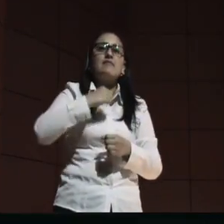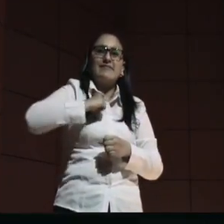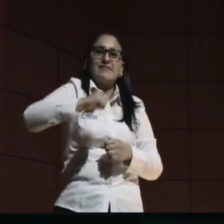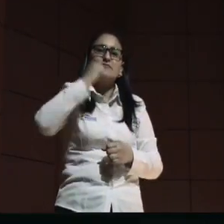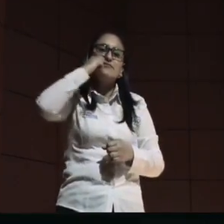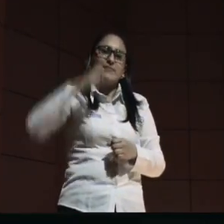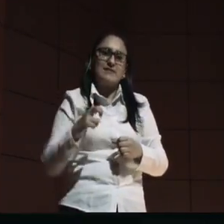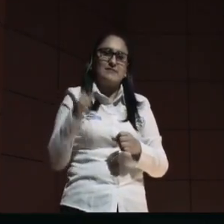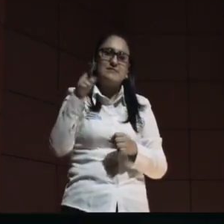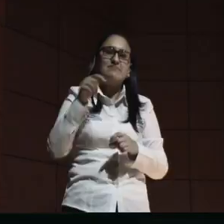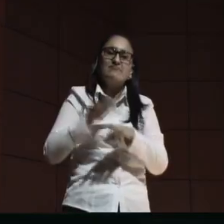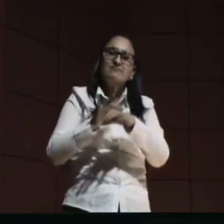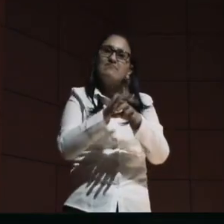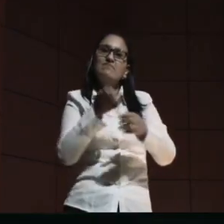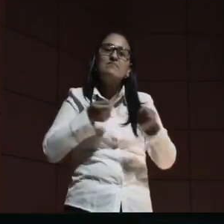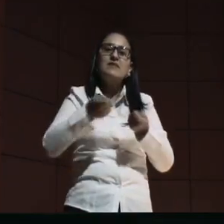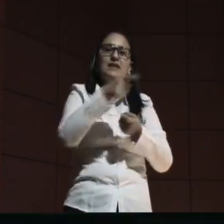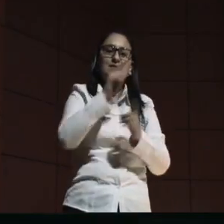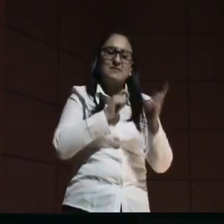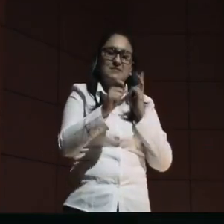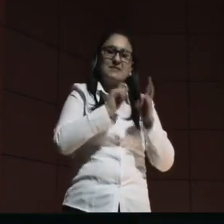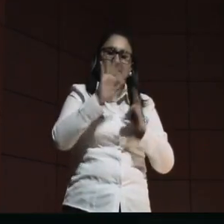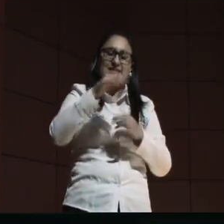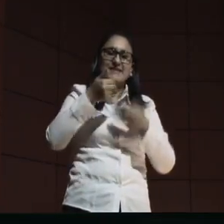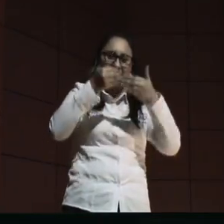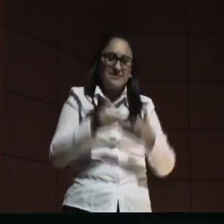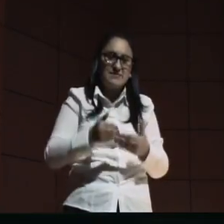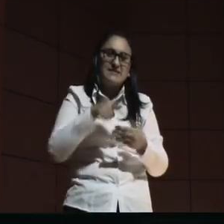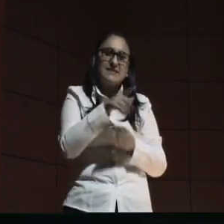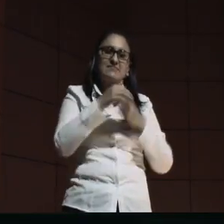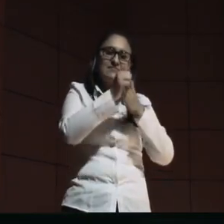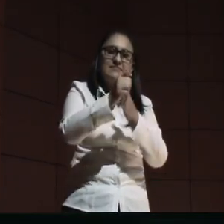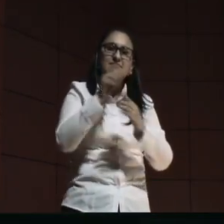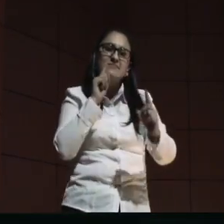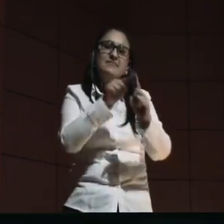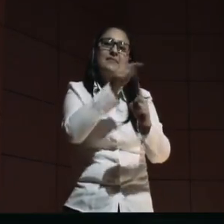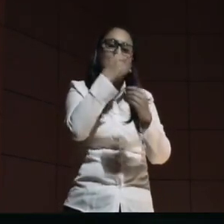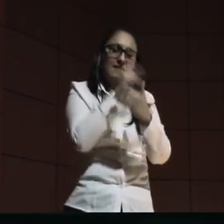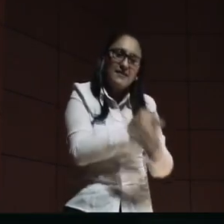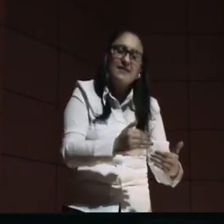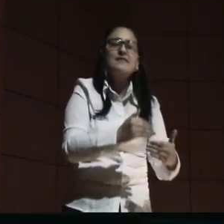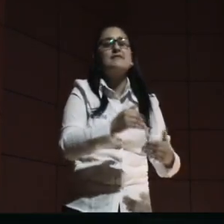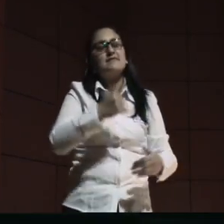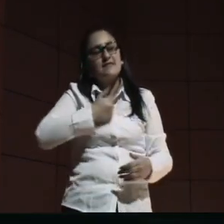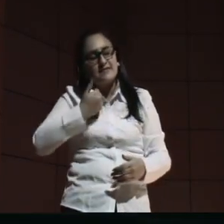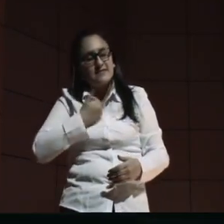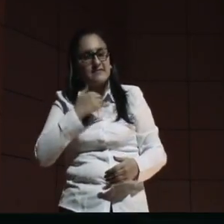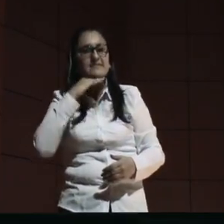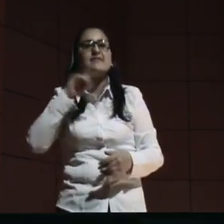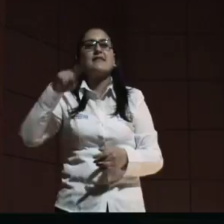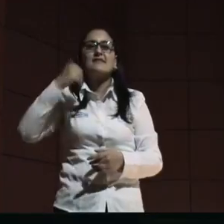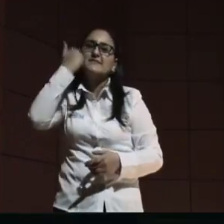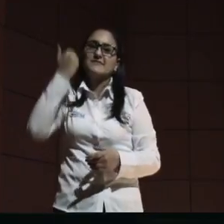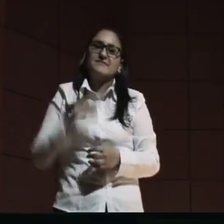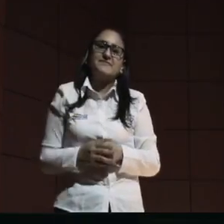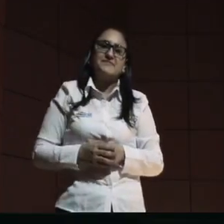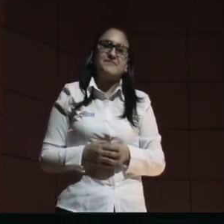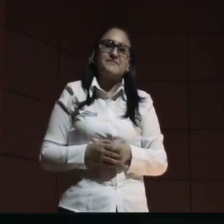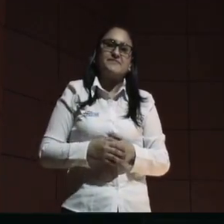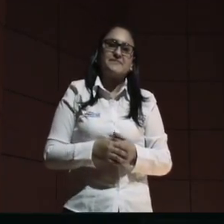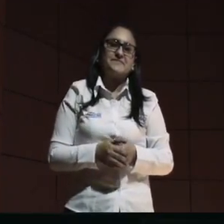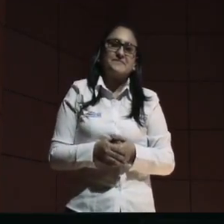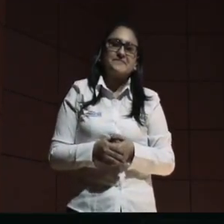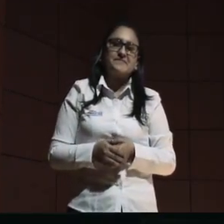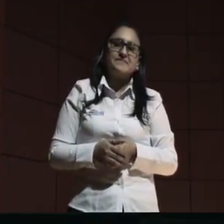derechos humanos desde la perspectiva de la discapacidad, dirigida a niños, niñas, adolescentes y adultos.